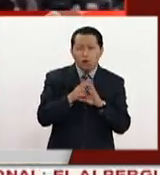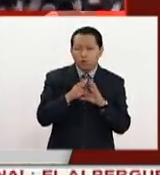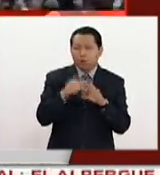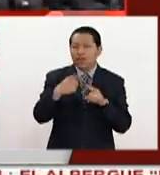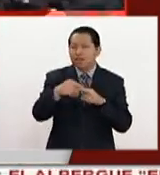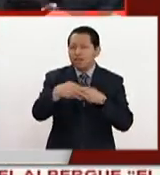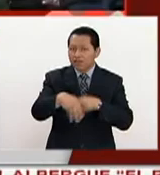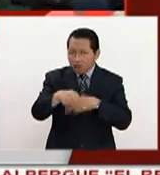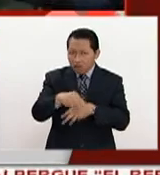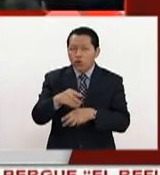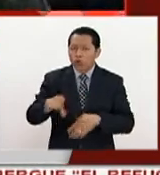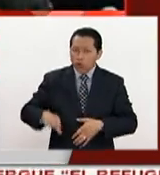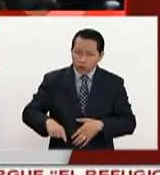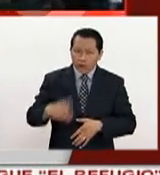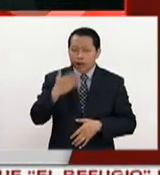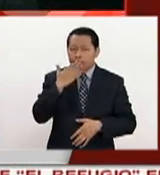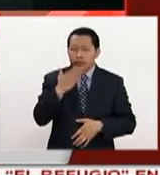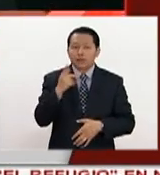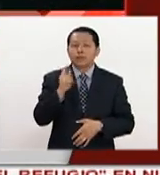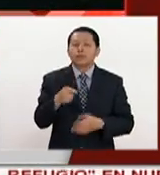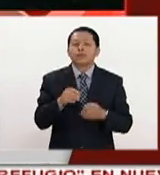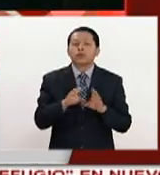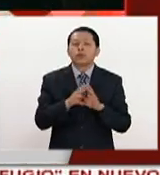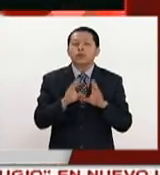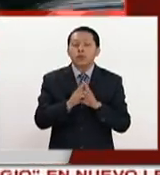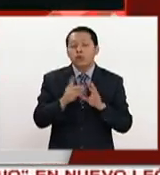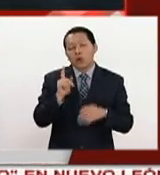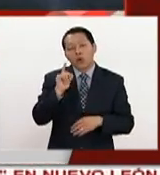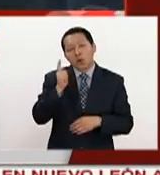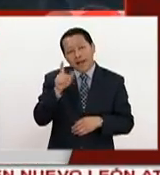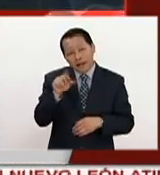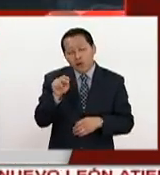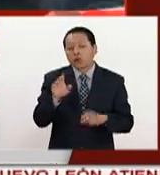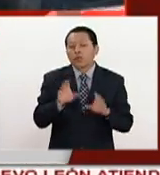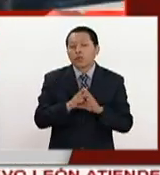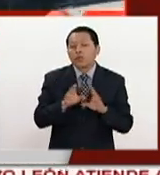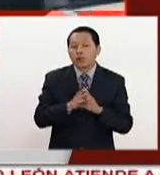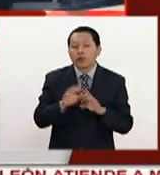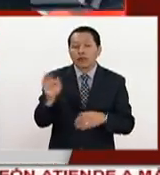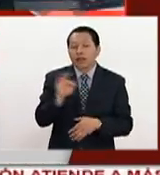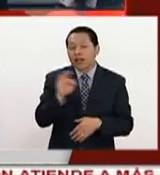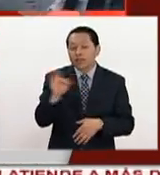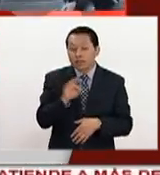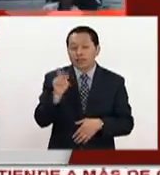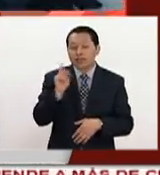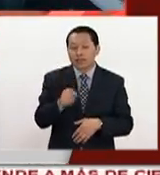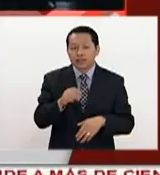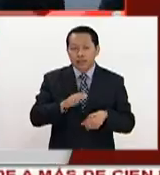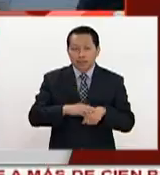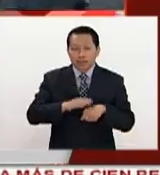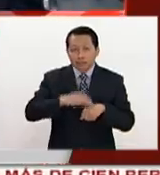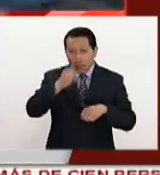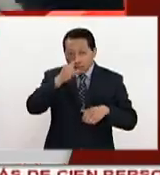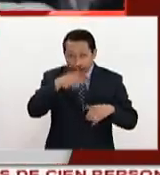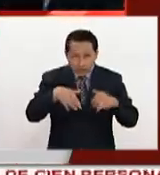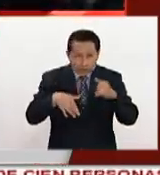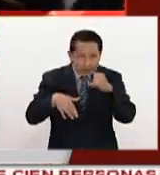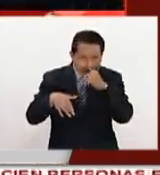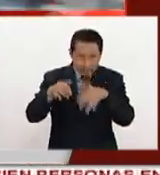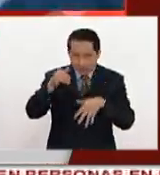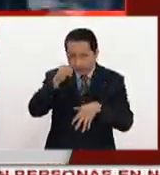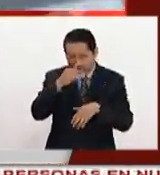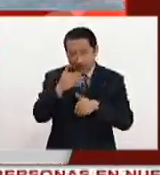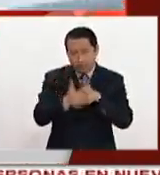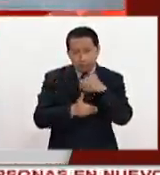gobierno, lo cual pues augura ojalá y no sea así, podría augurar una escalada de tensión y de conflicto en este